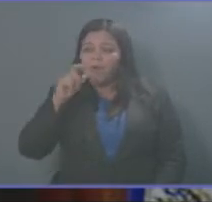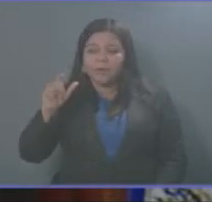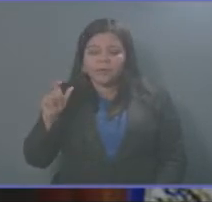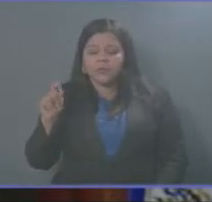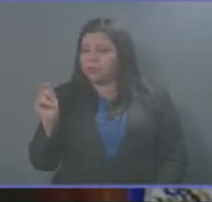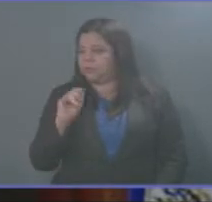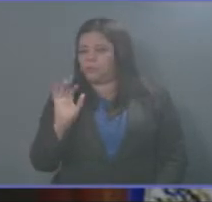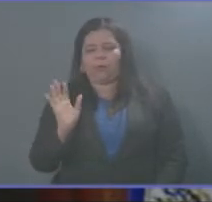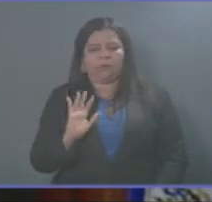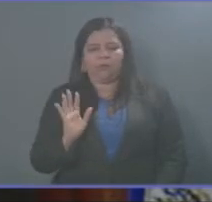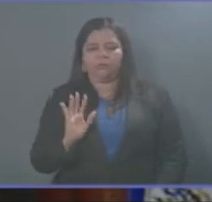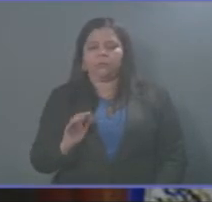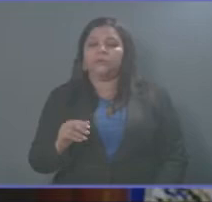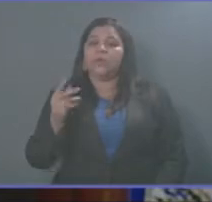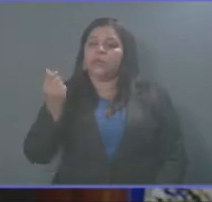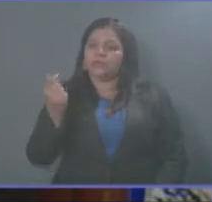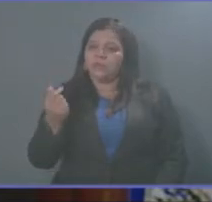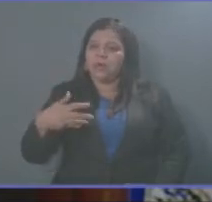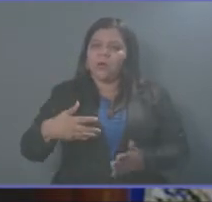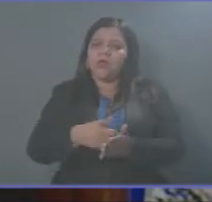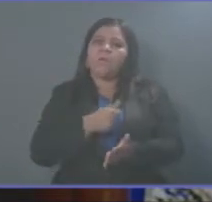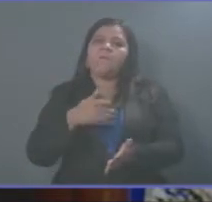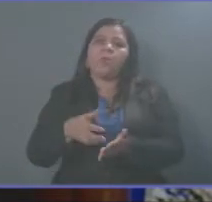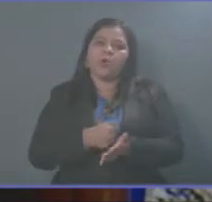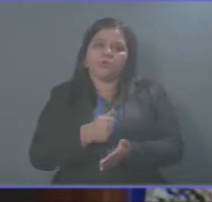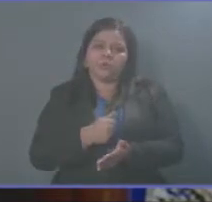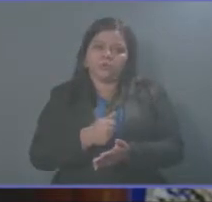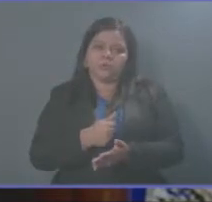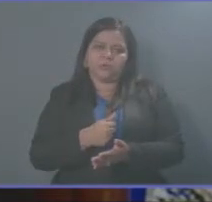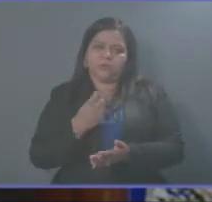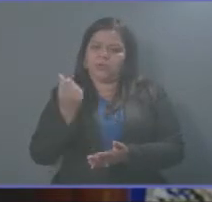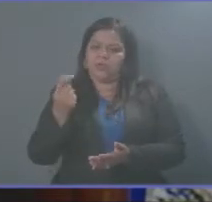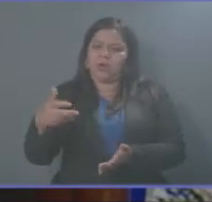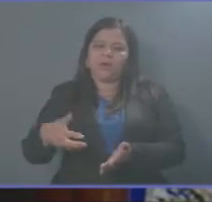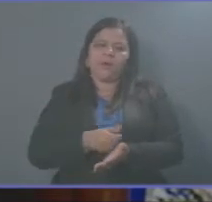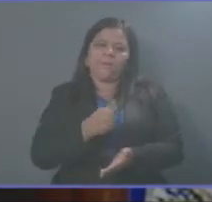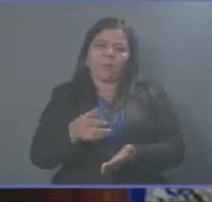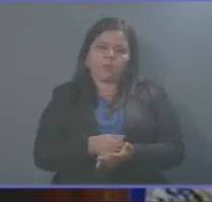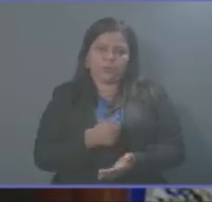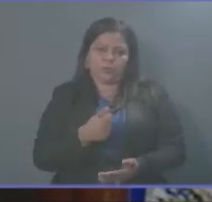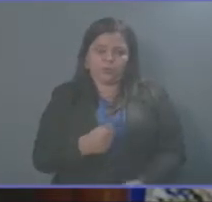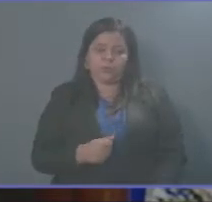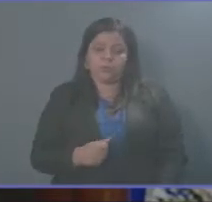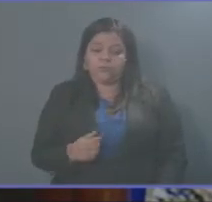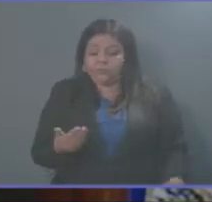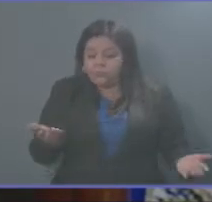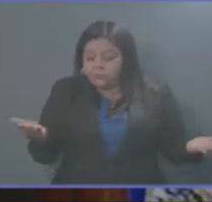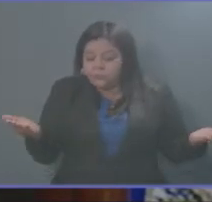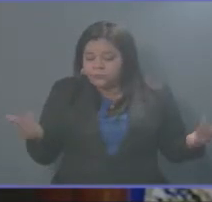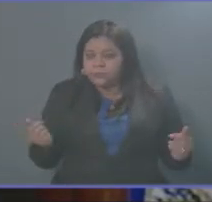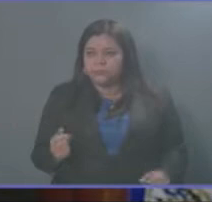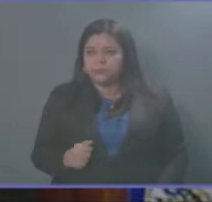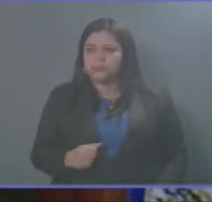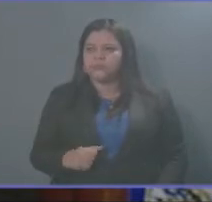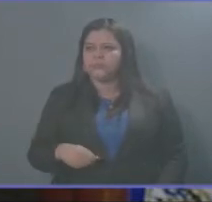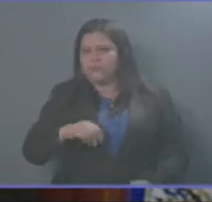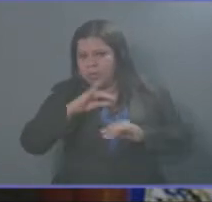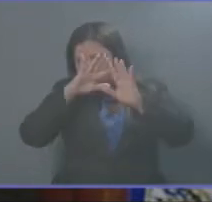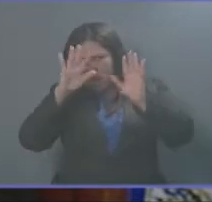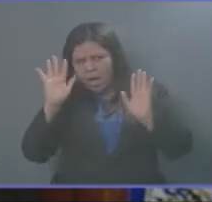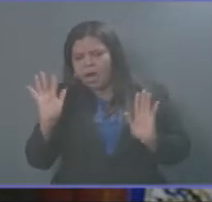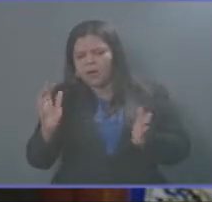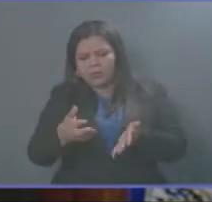que esto es impuestos, que son impuestos. Y claro, son